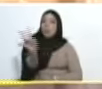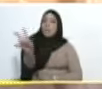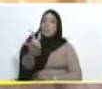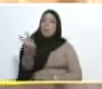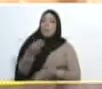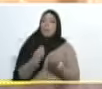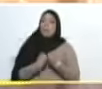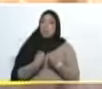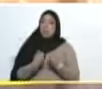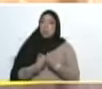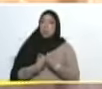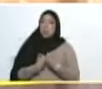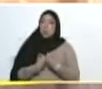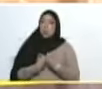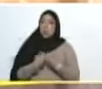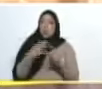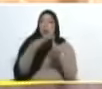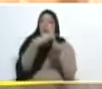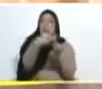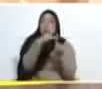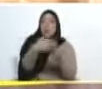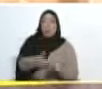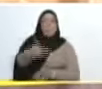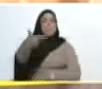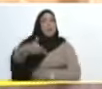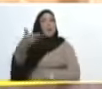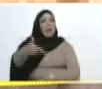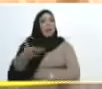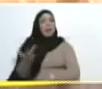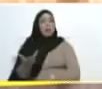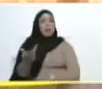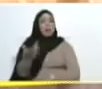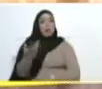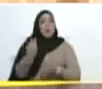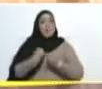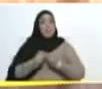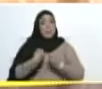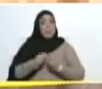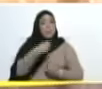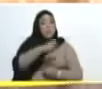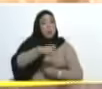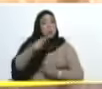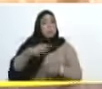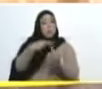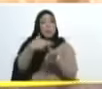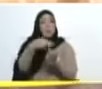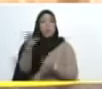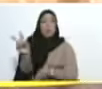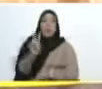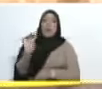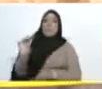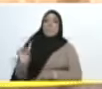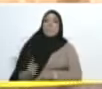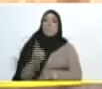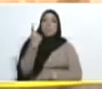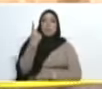Venezuela vivió un momento estelar, un momento histórico, por primera